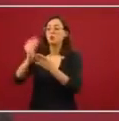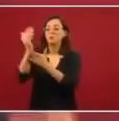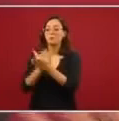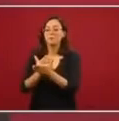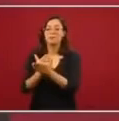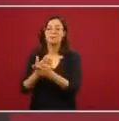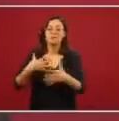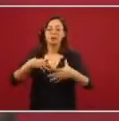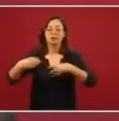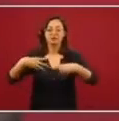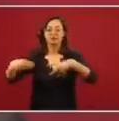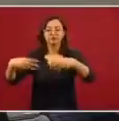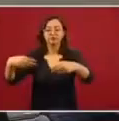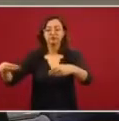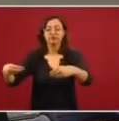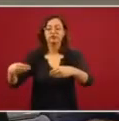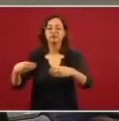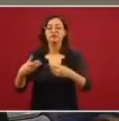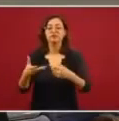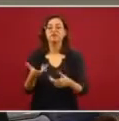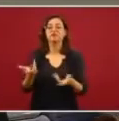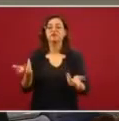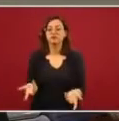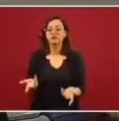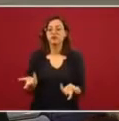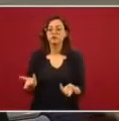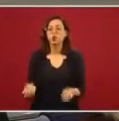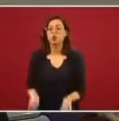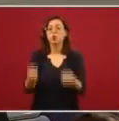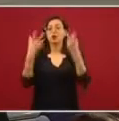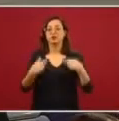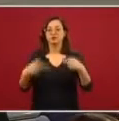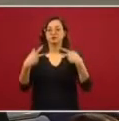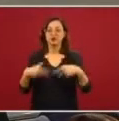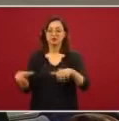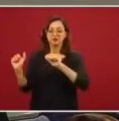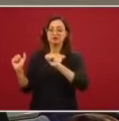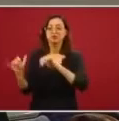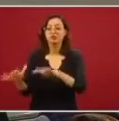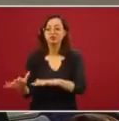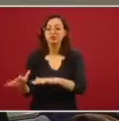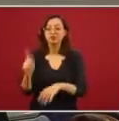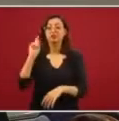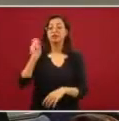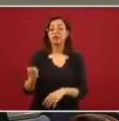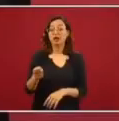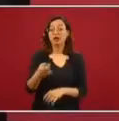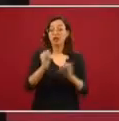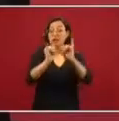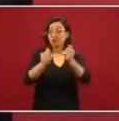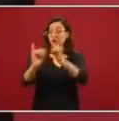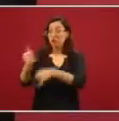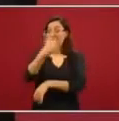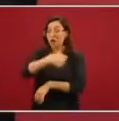incluyen estas posibles cierres o restricciones es por su efecto poblacional no es porque de manera individual cada una de